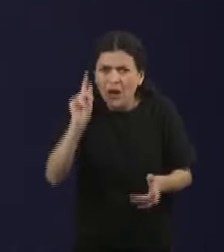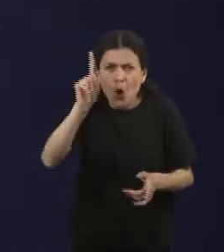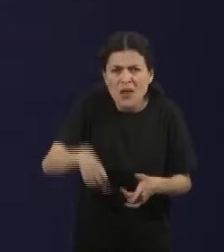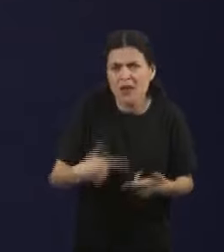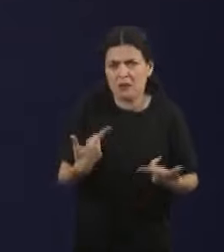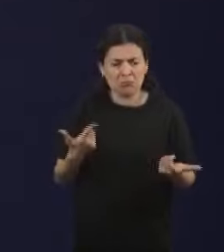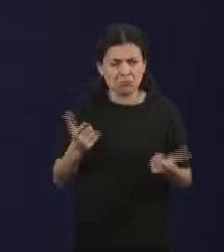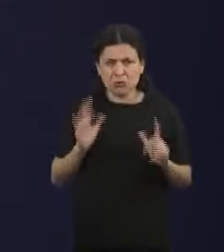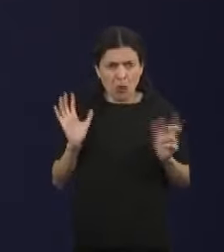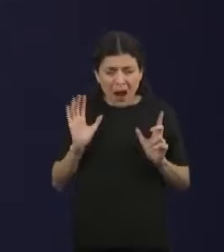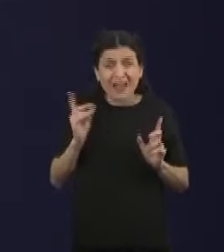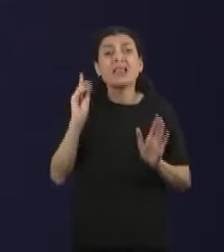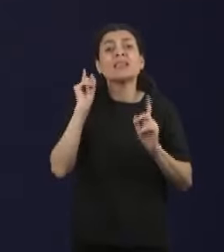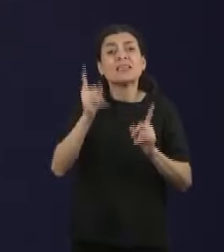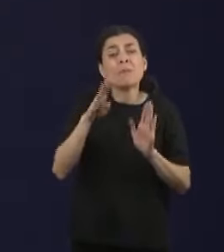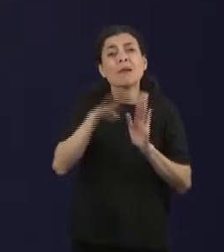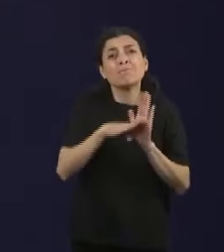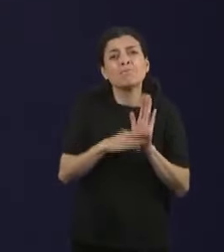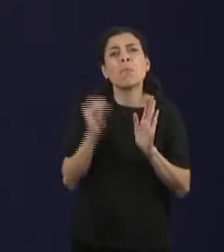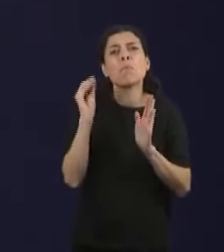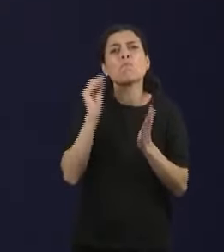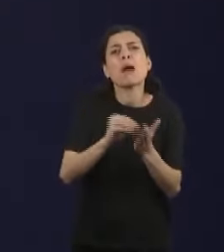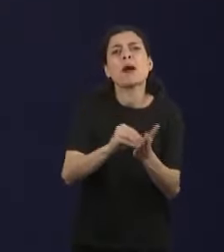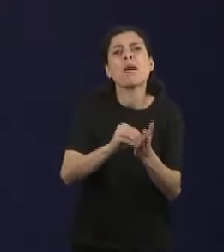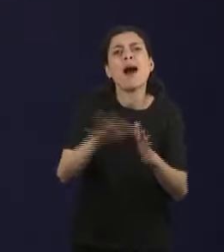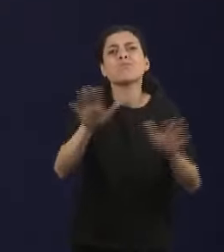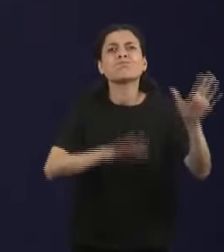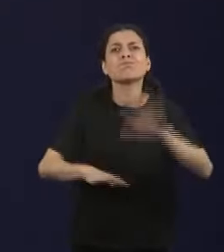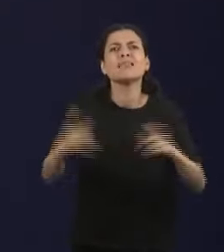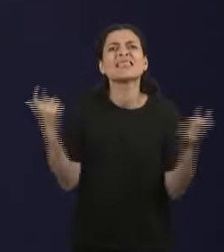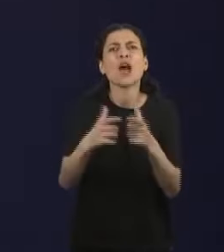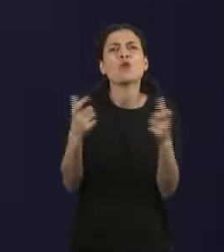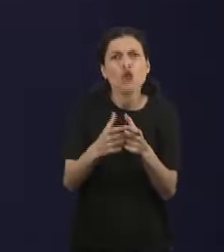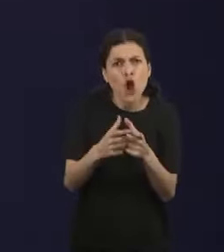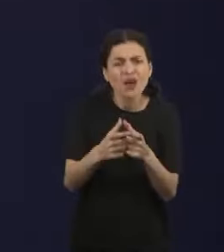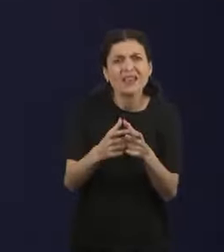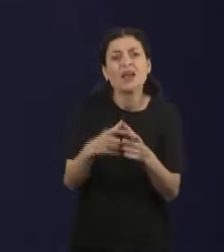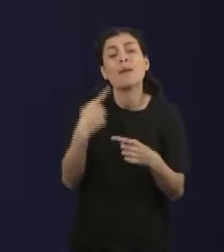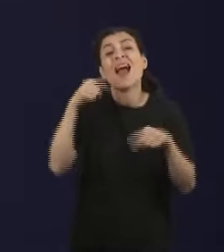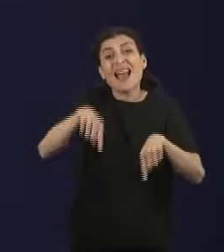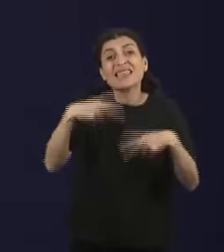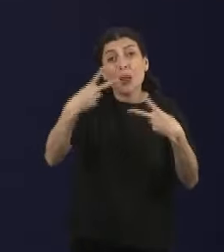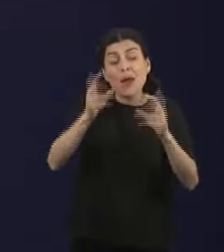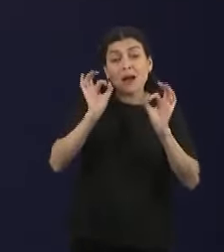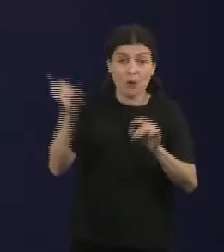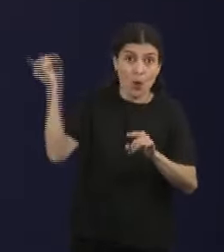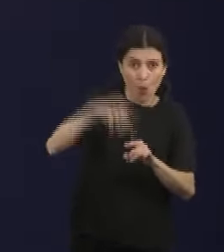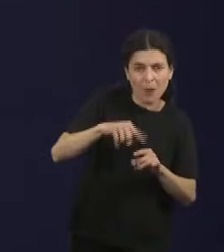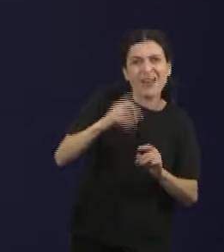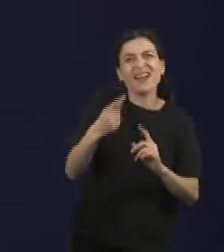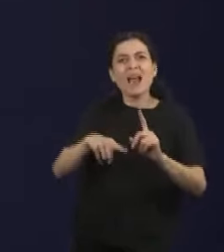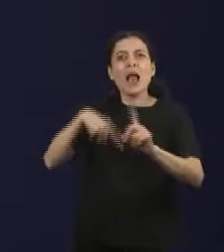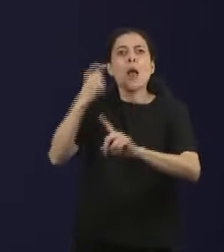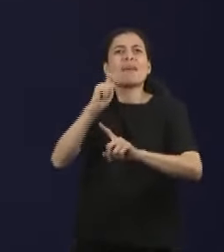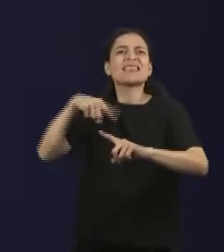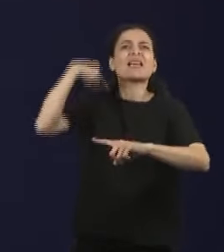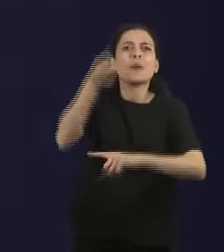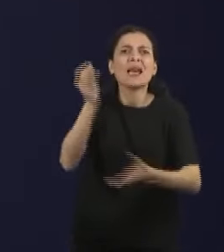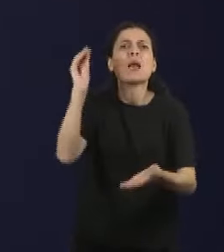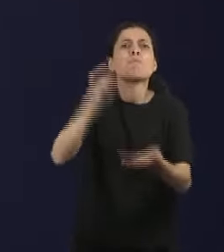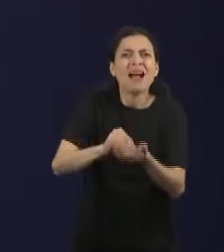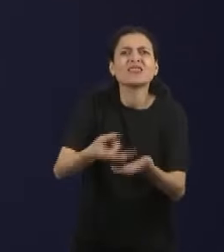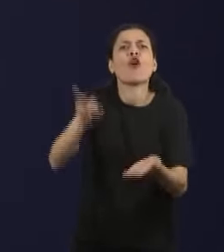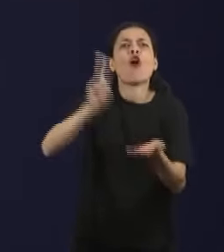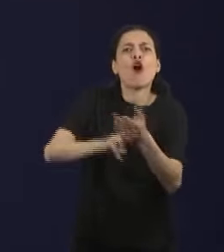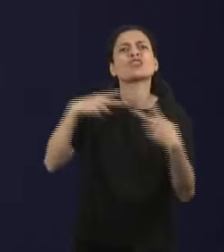están planteando reuniones protocolares para el próximo viaje no hay no hay por qué temer a